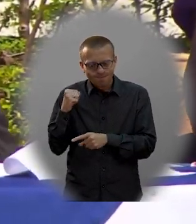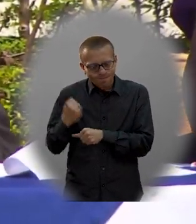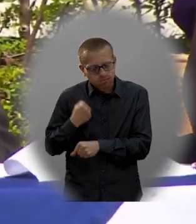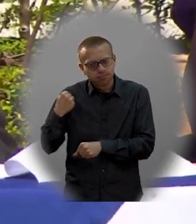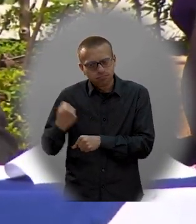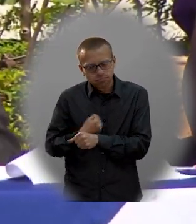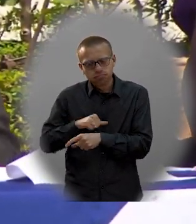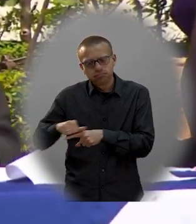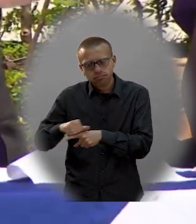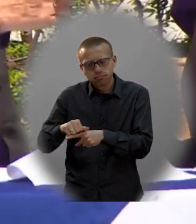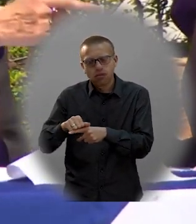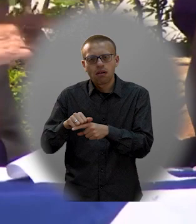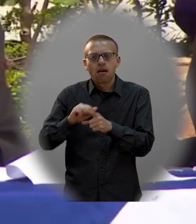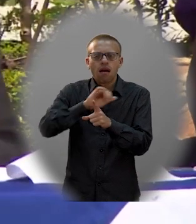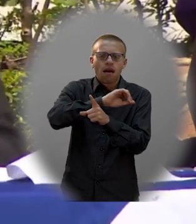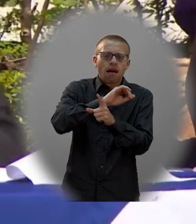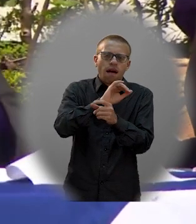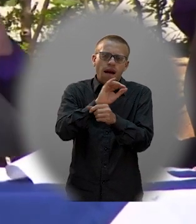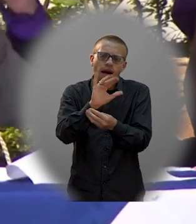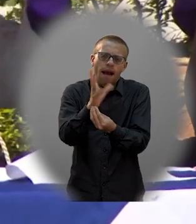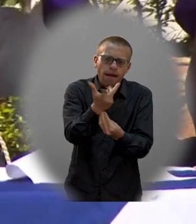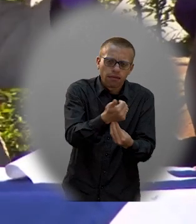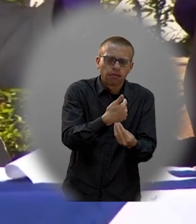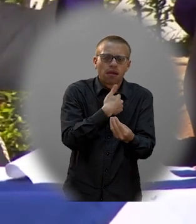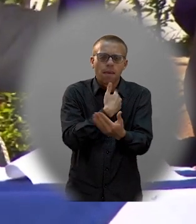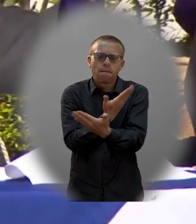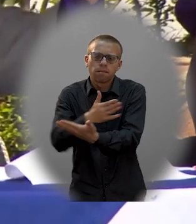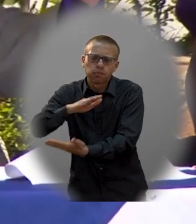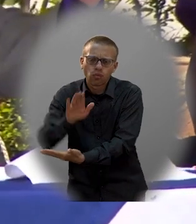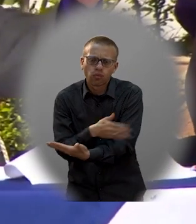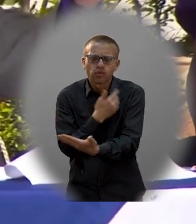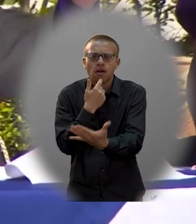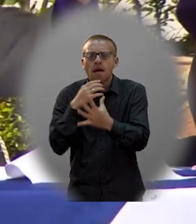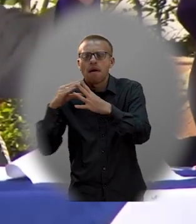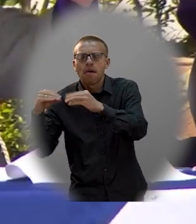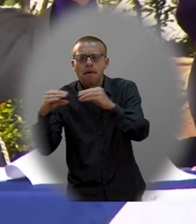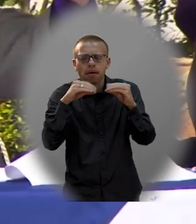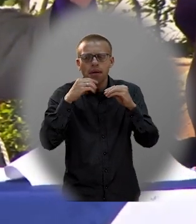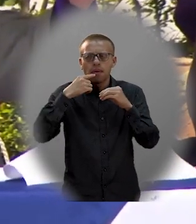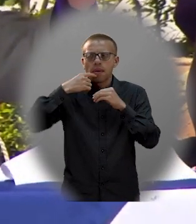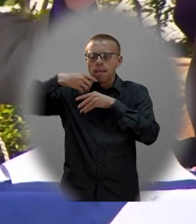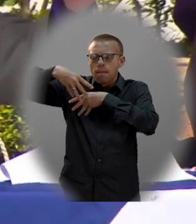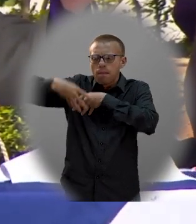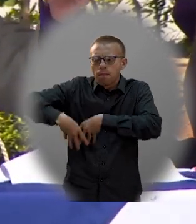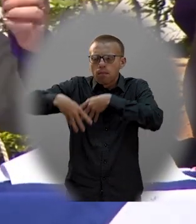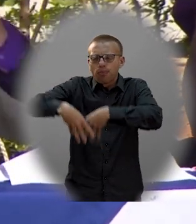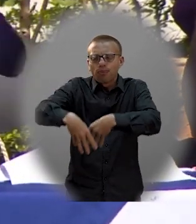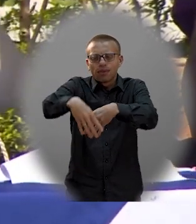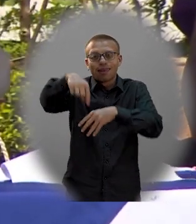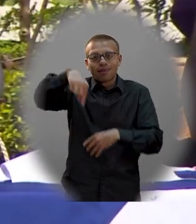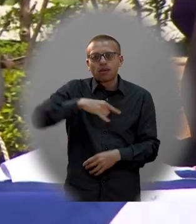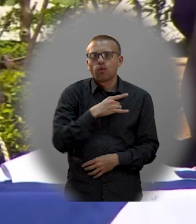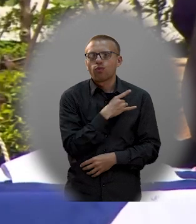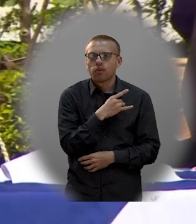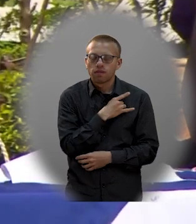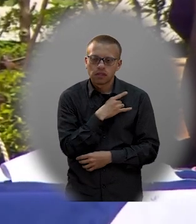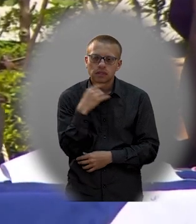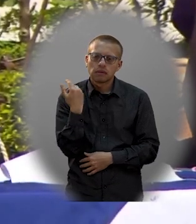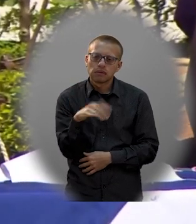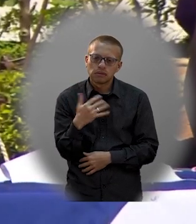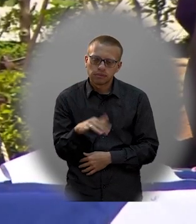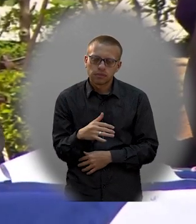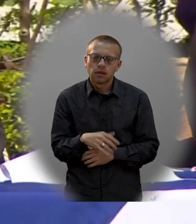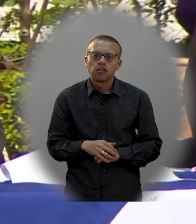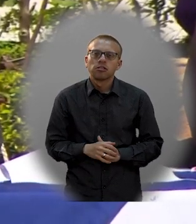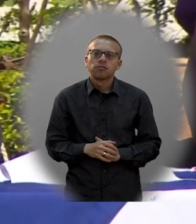arte, la música, la conversación, hasta las protestas que tiene la universidad. Eso tiene que ir,